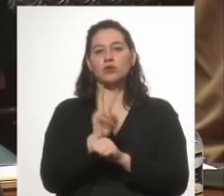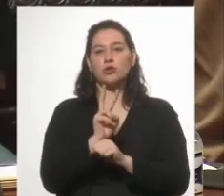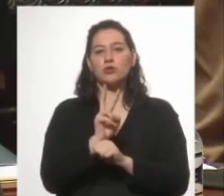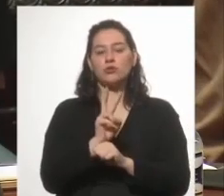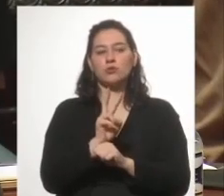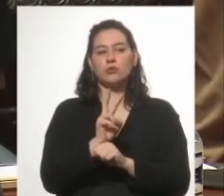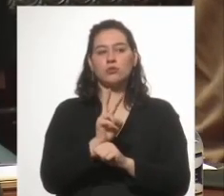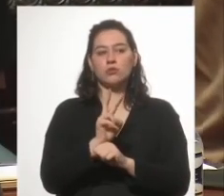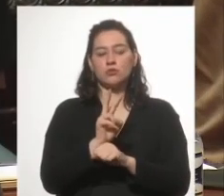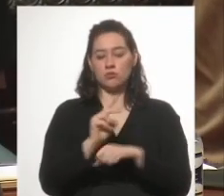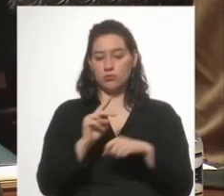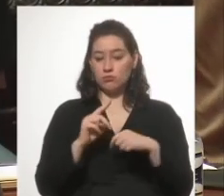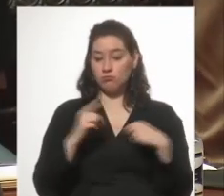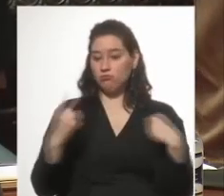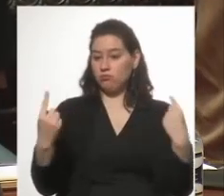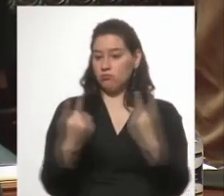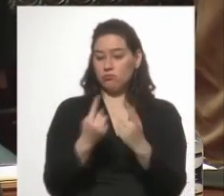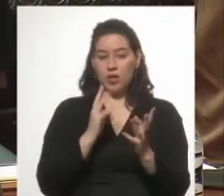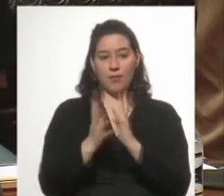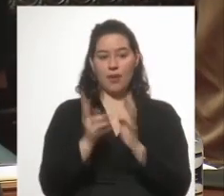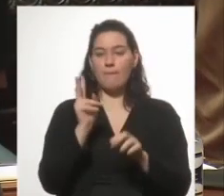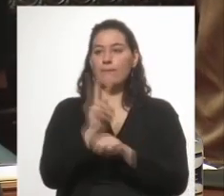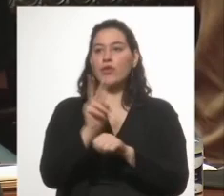tiene el cuerpo, que tiene la Cámara,